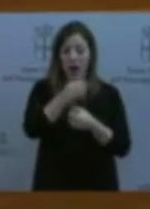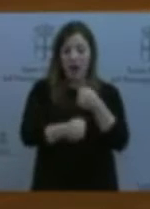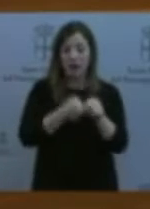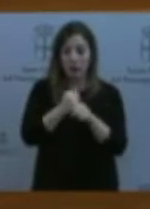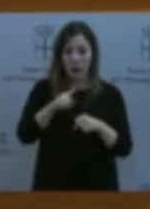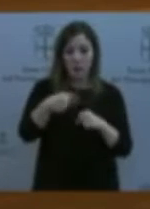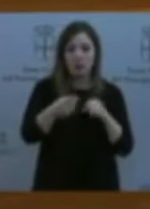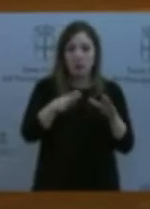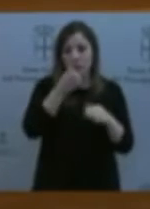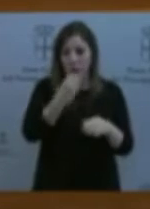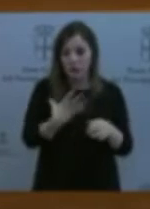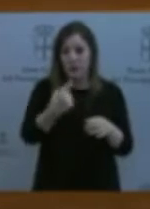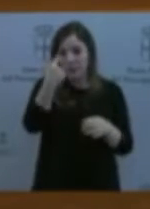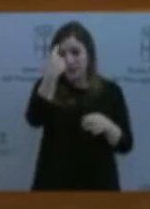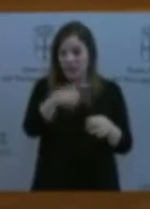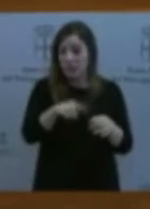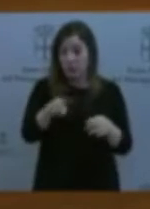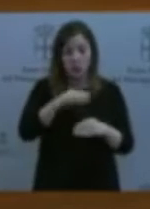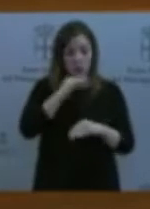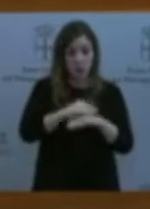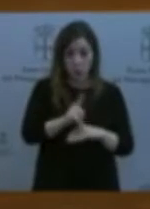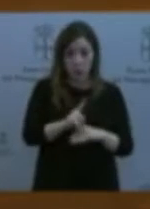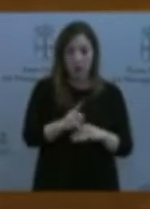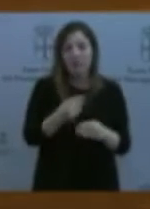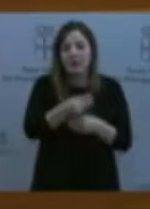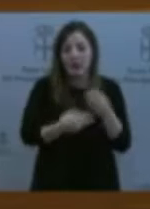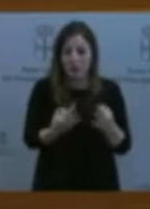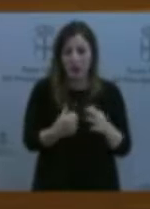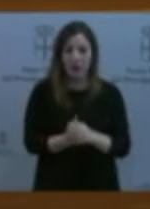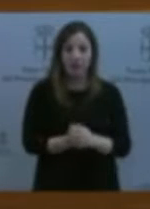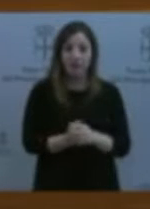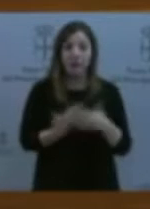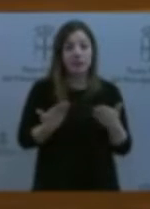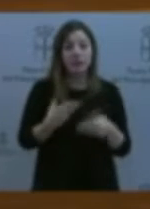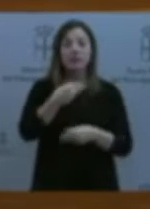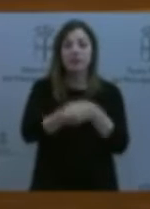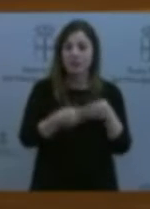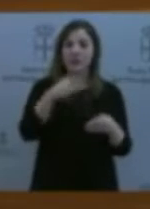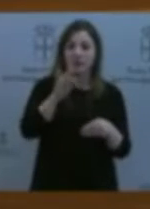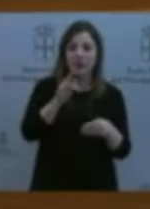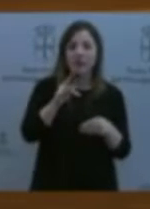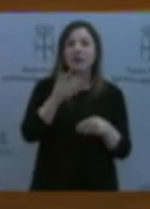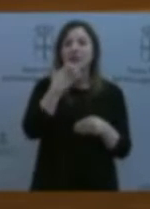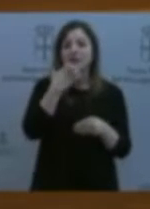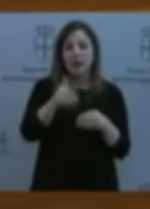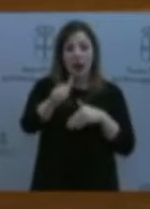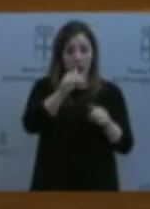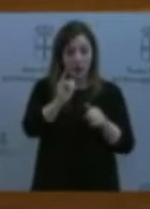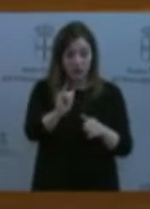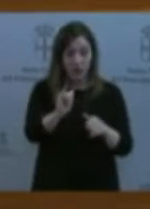cumplir. ¿Qué le vamos a hacer? No, ¿qué le vamos a hacer? Sí, hay unas elecciones delante y ahí se verá quién puede ser